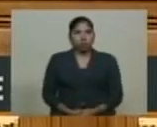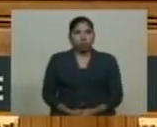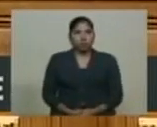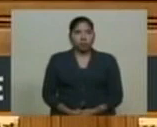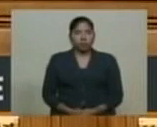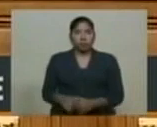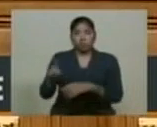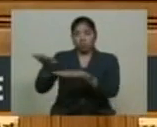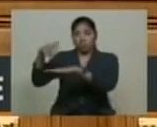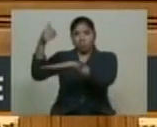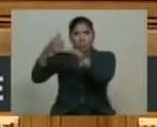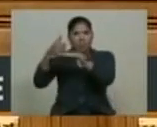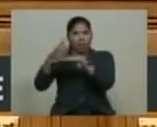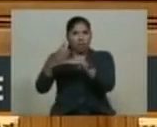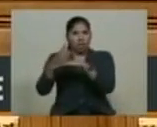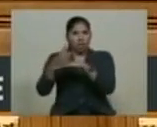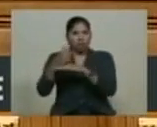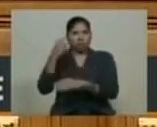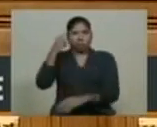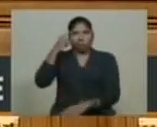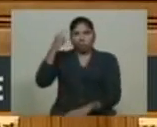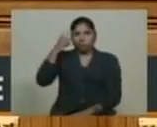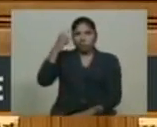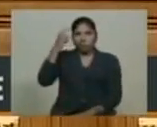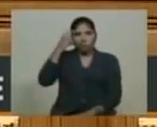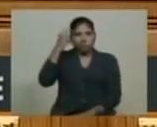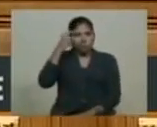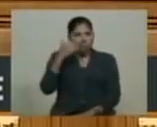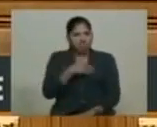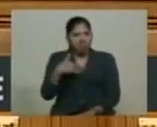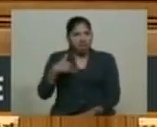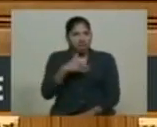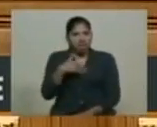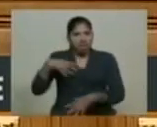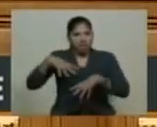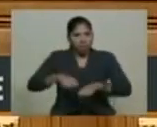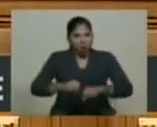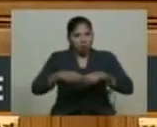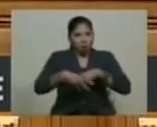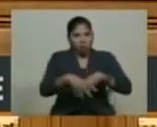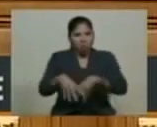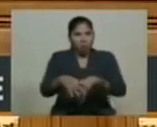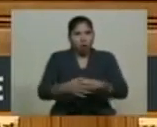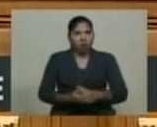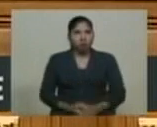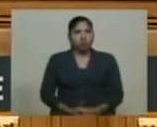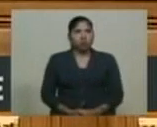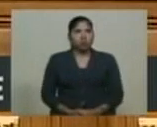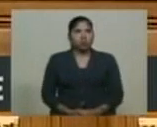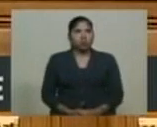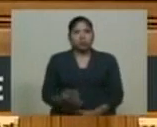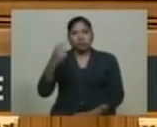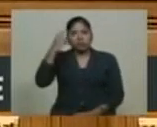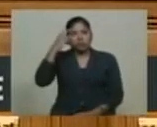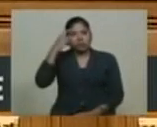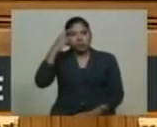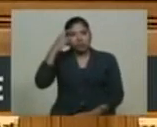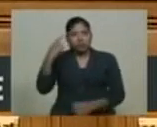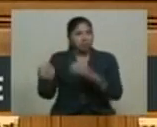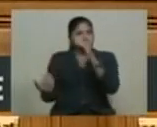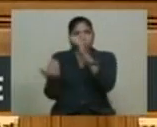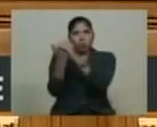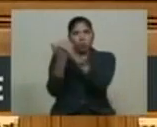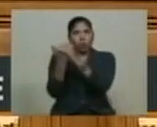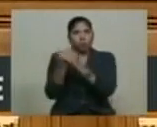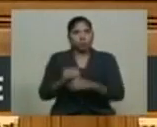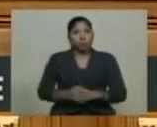invasión, porque perpetrarlas es su naturaleza, y está en su naturaleza.